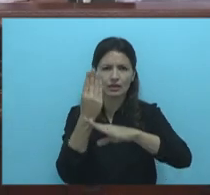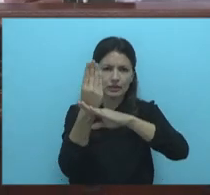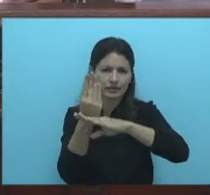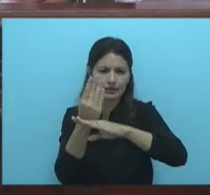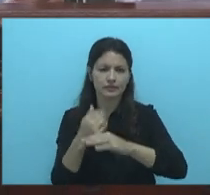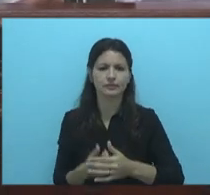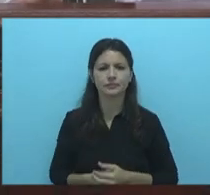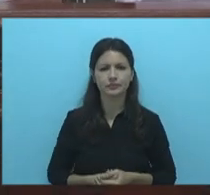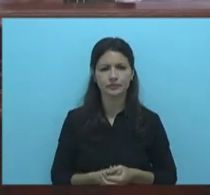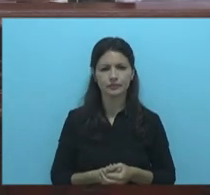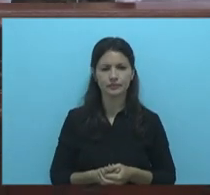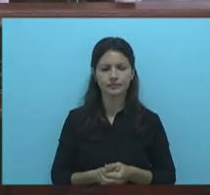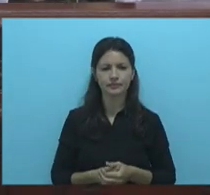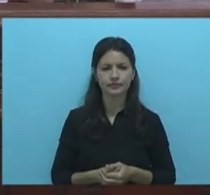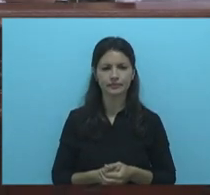Comunas.